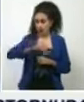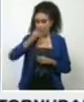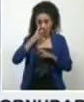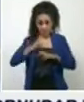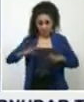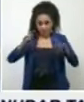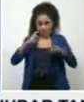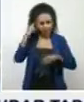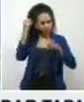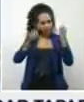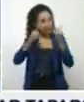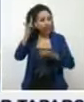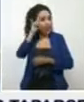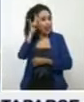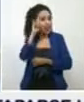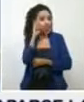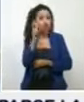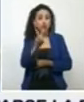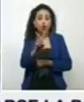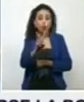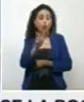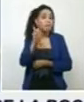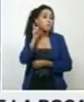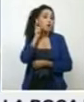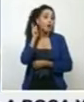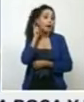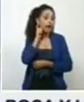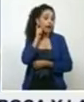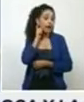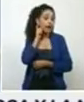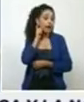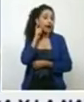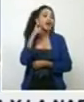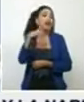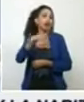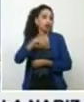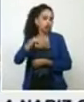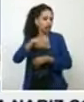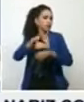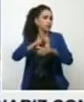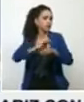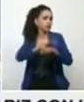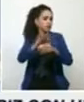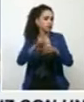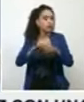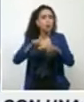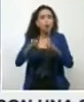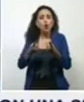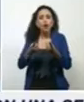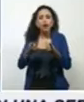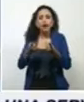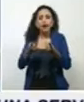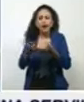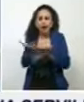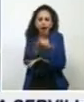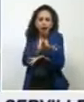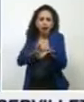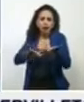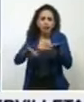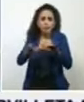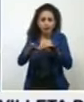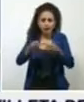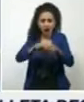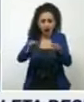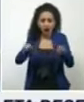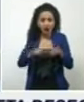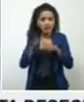la leche de dos mujeres que desarrollaron síntomas tras compartir una habitación de hospital después de dar a luz. Tanto